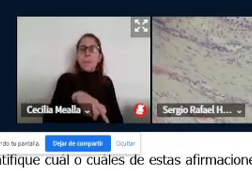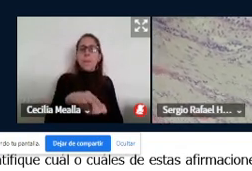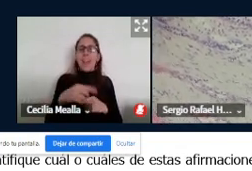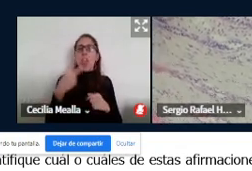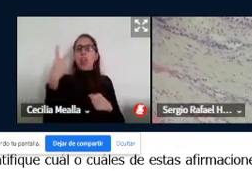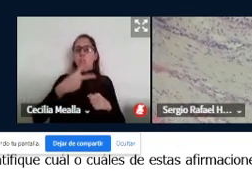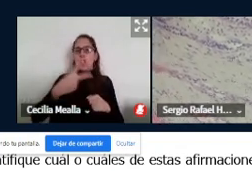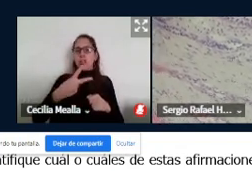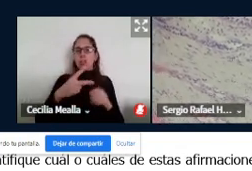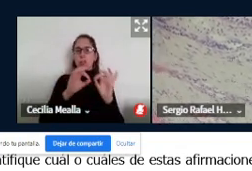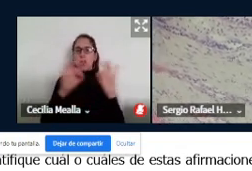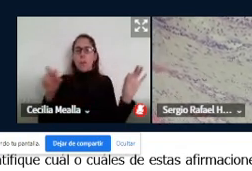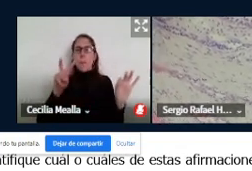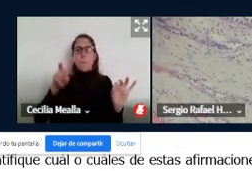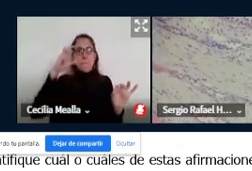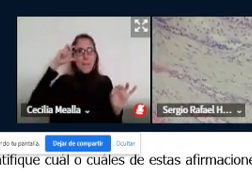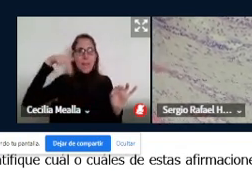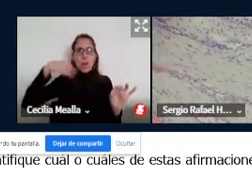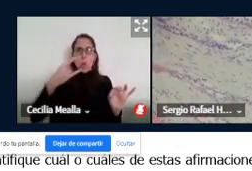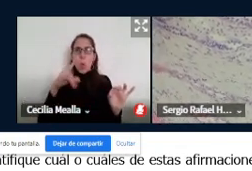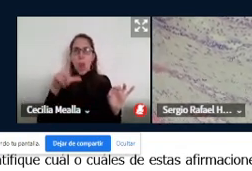pared de una vénula.